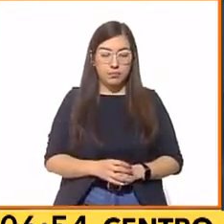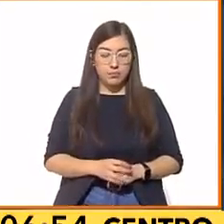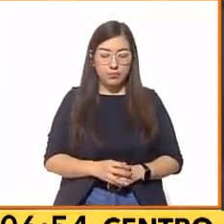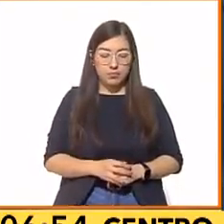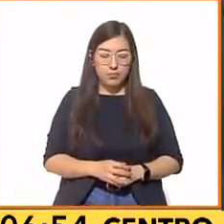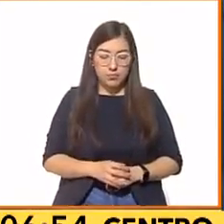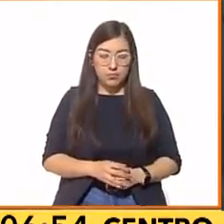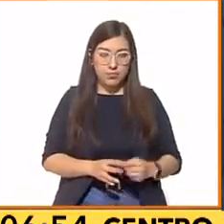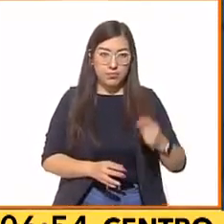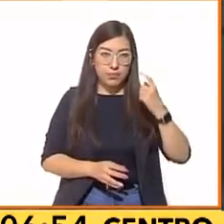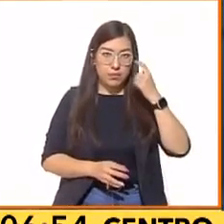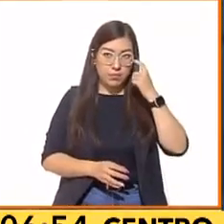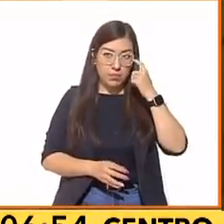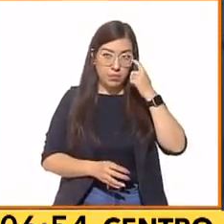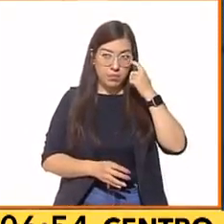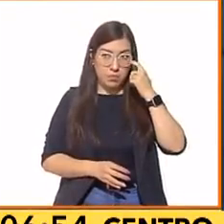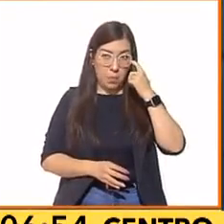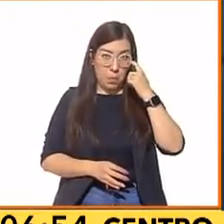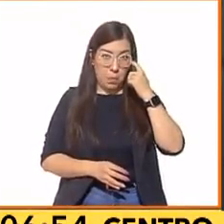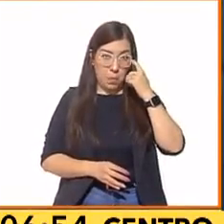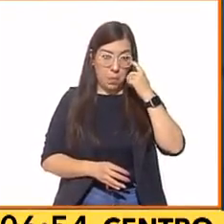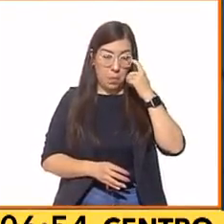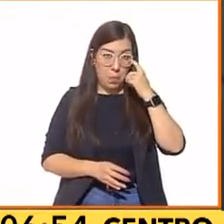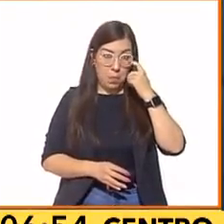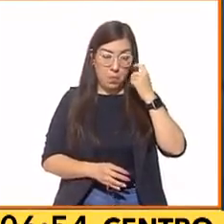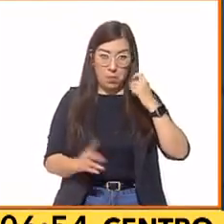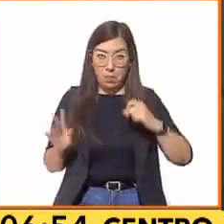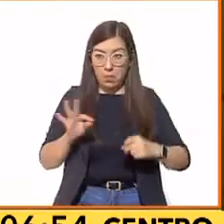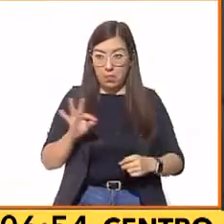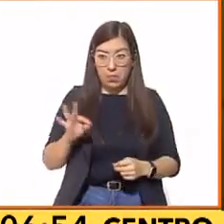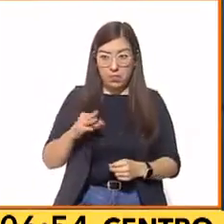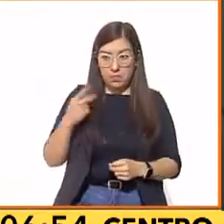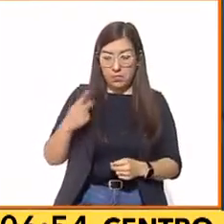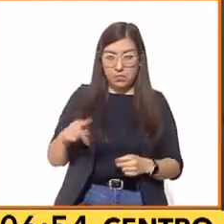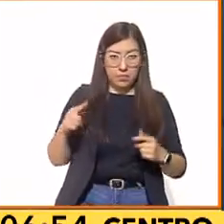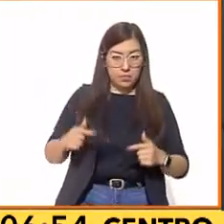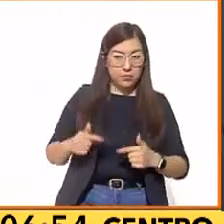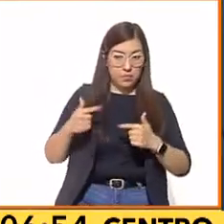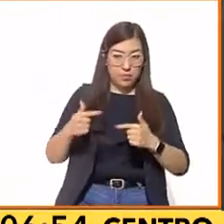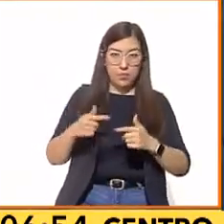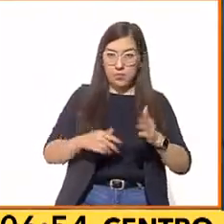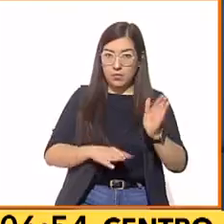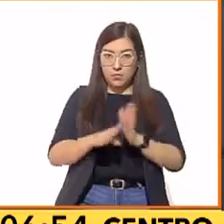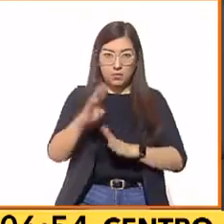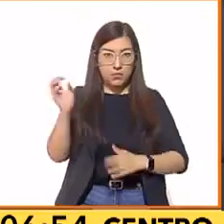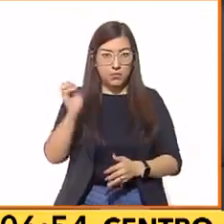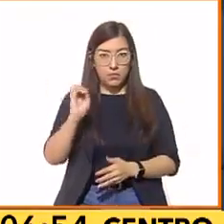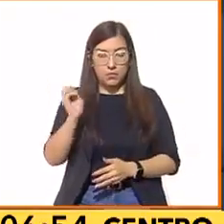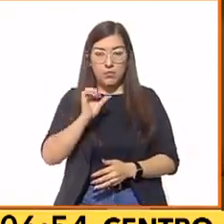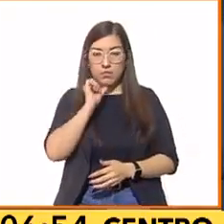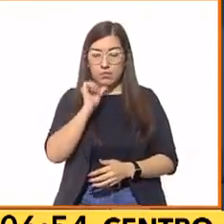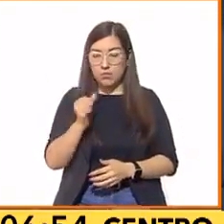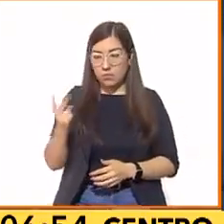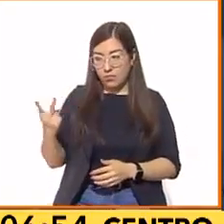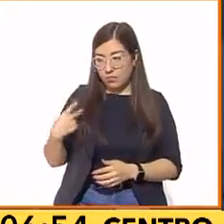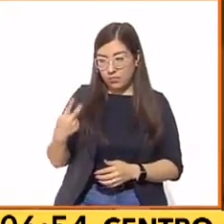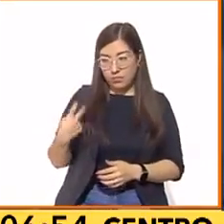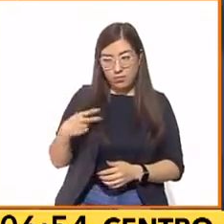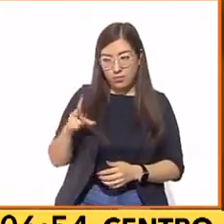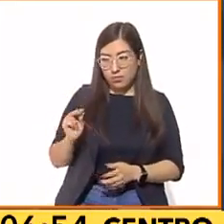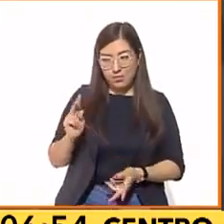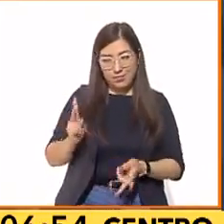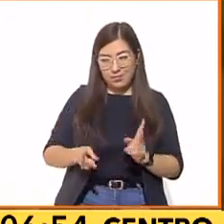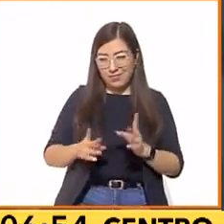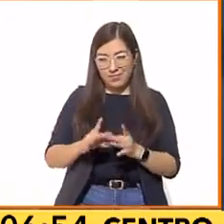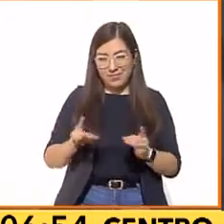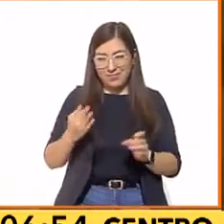hubiera salido adelante la generación de la Reforma, pues quizás tú y yo no estaríamos platicando